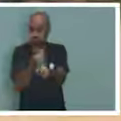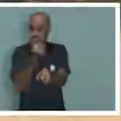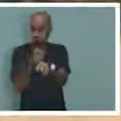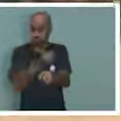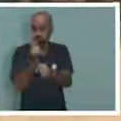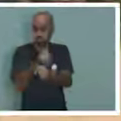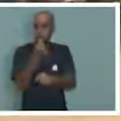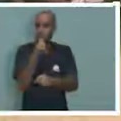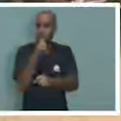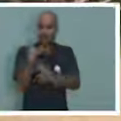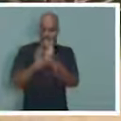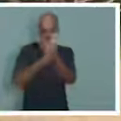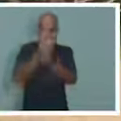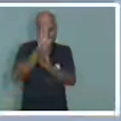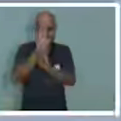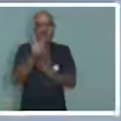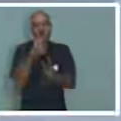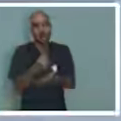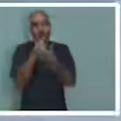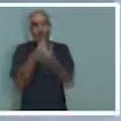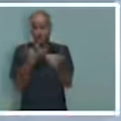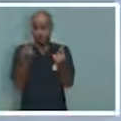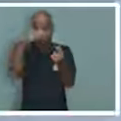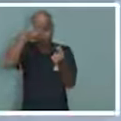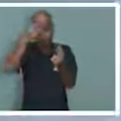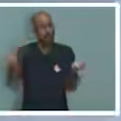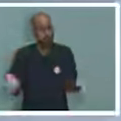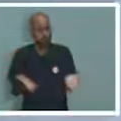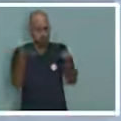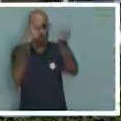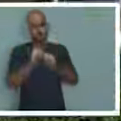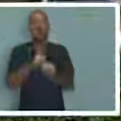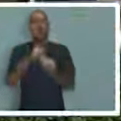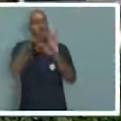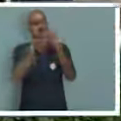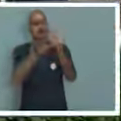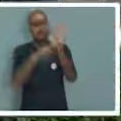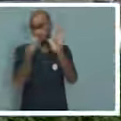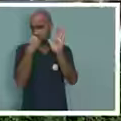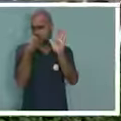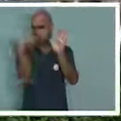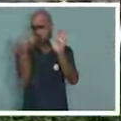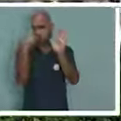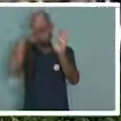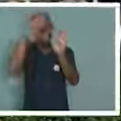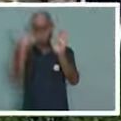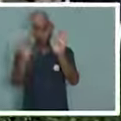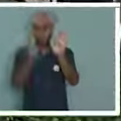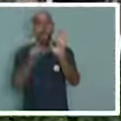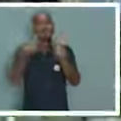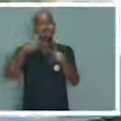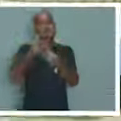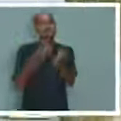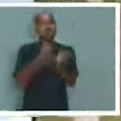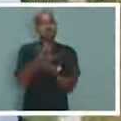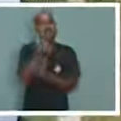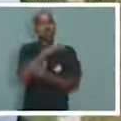con soluciones a la economía nacional, al programa agroalimentario de la nación y la continuidad de la obra de la revolución.